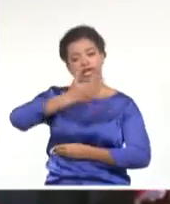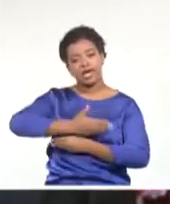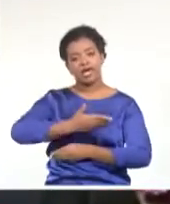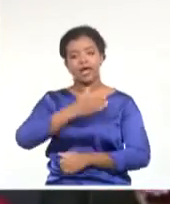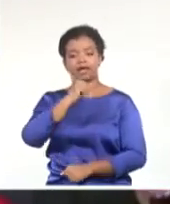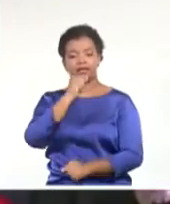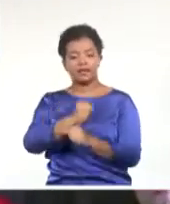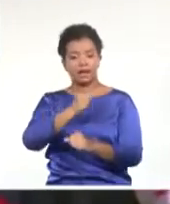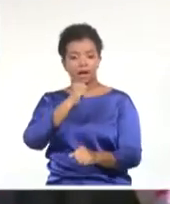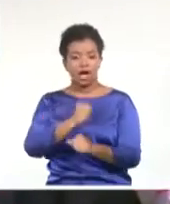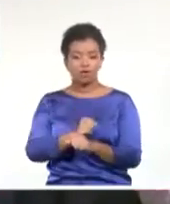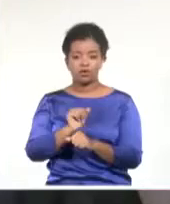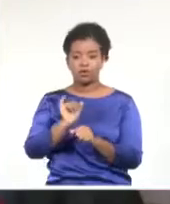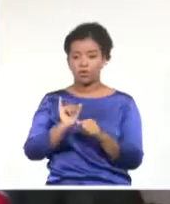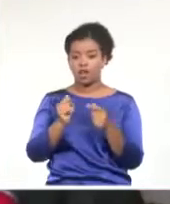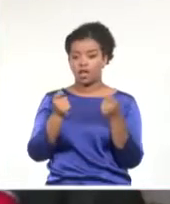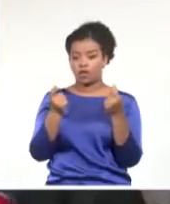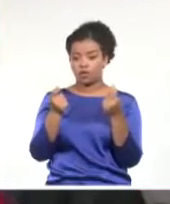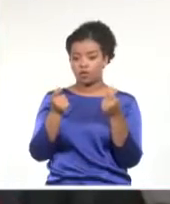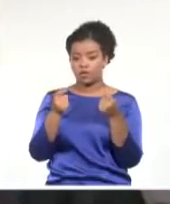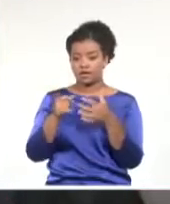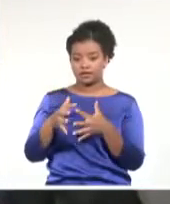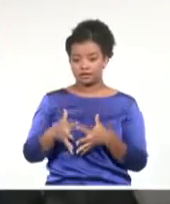de Estados Unidos.